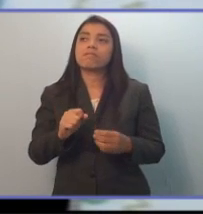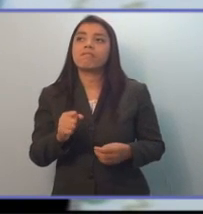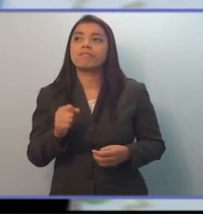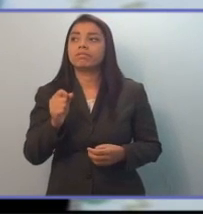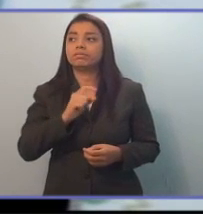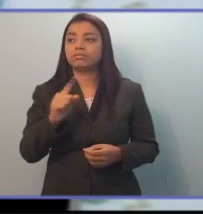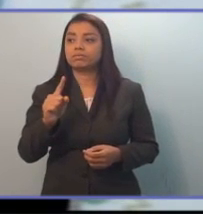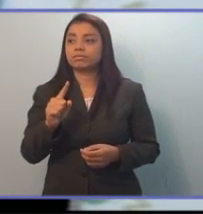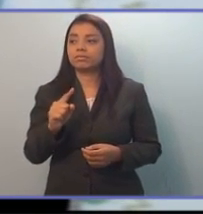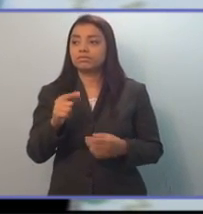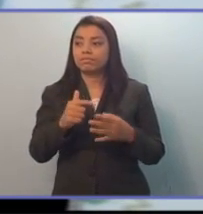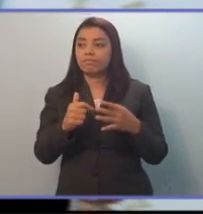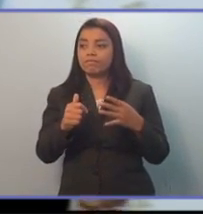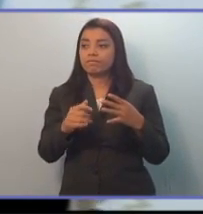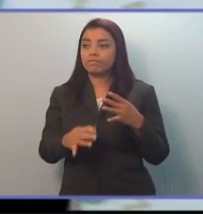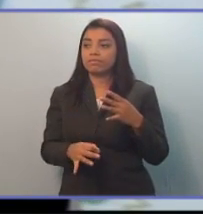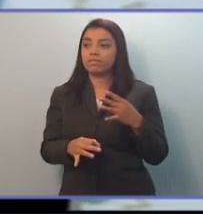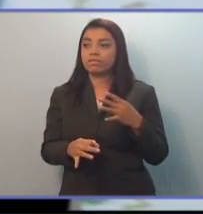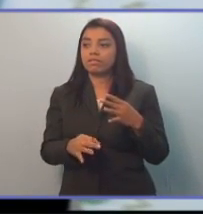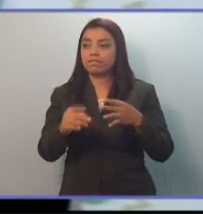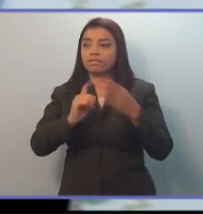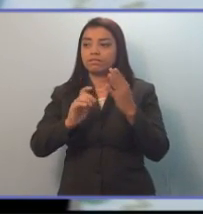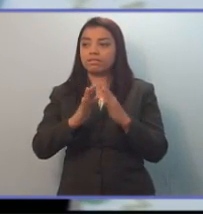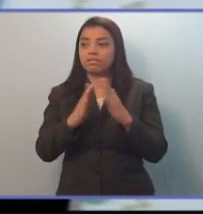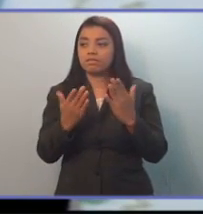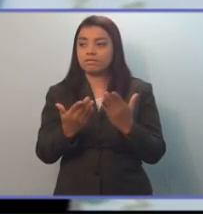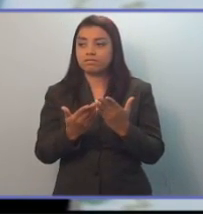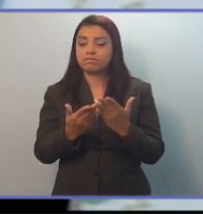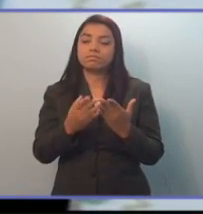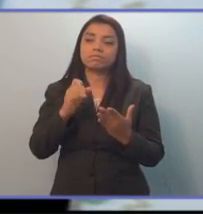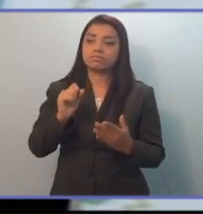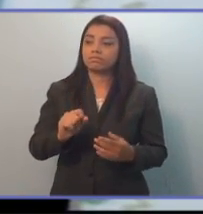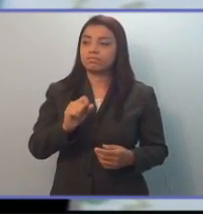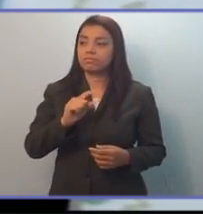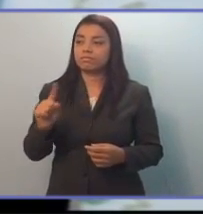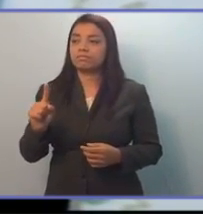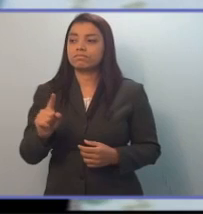ley es constitucional o es inconstitucional.